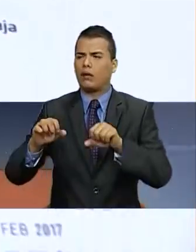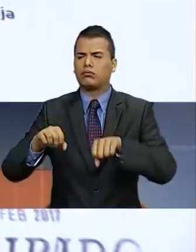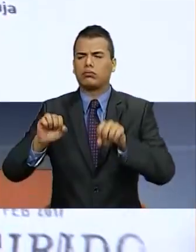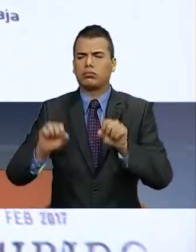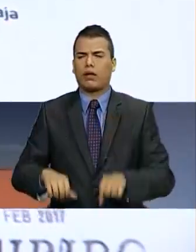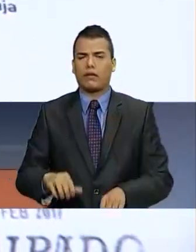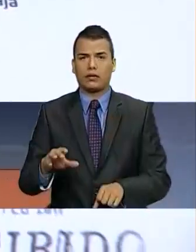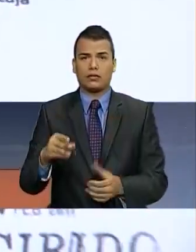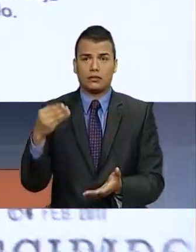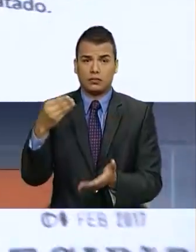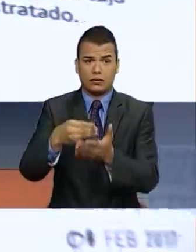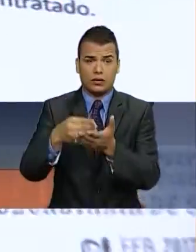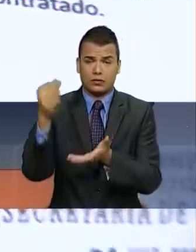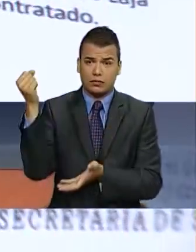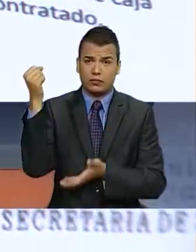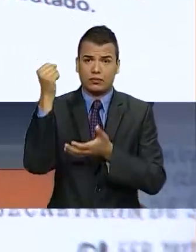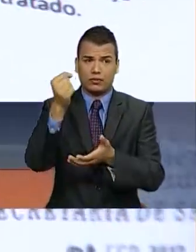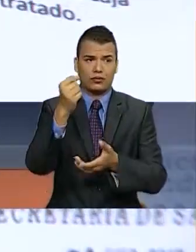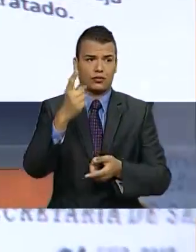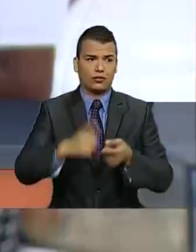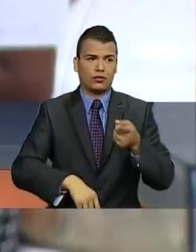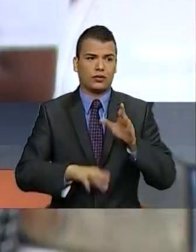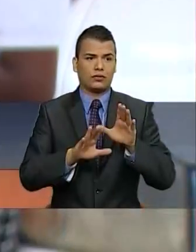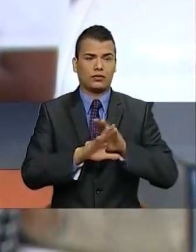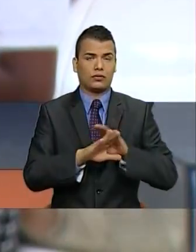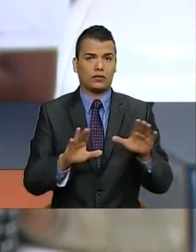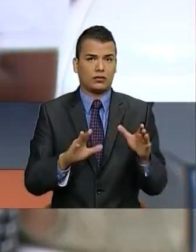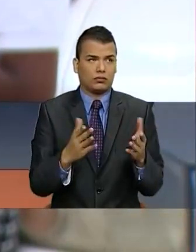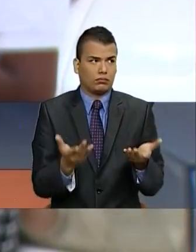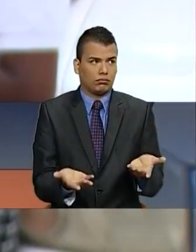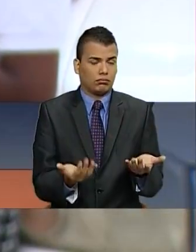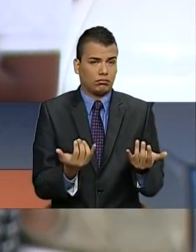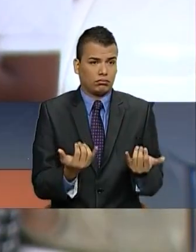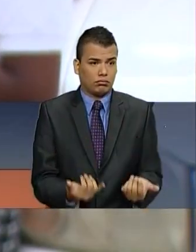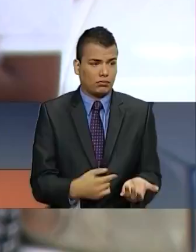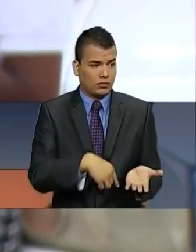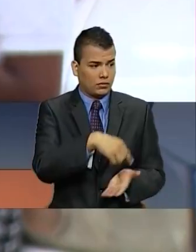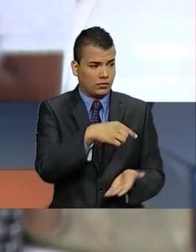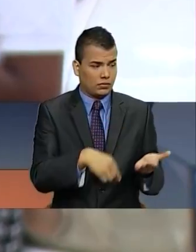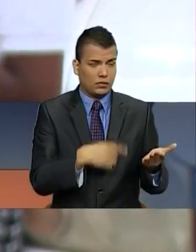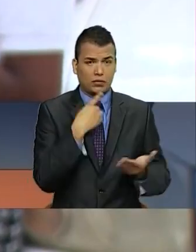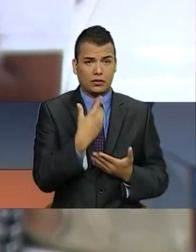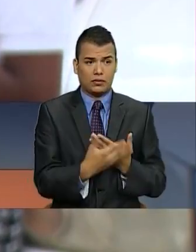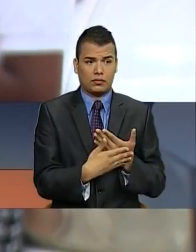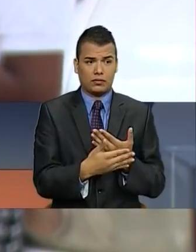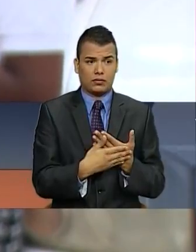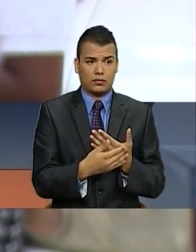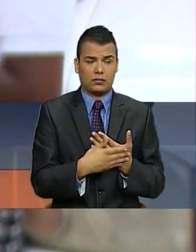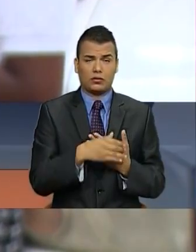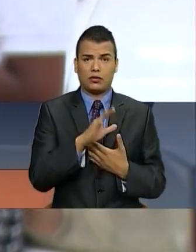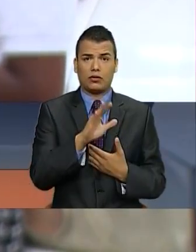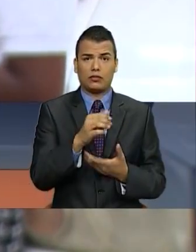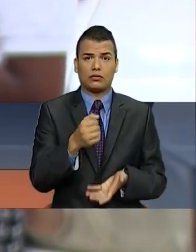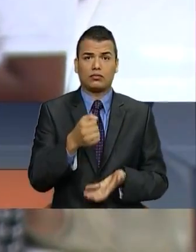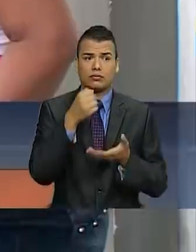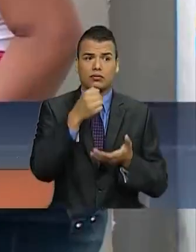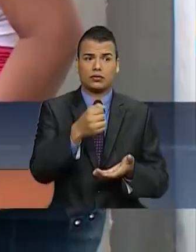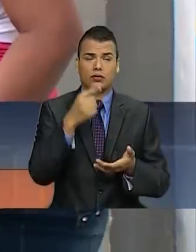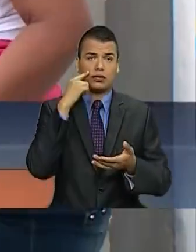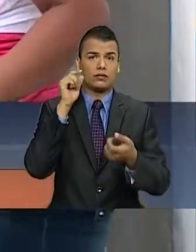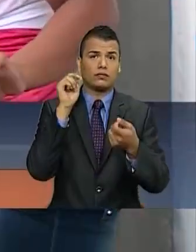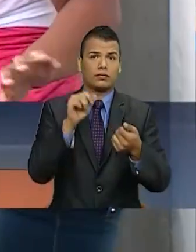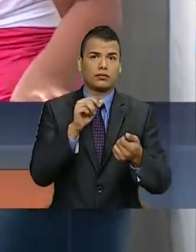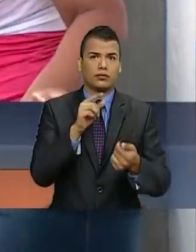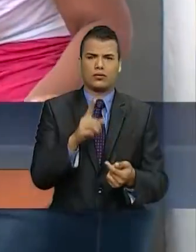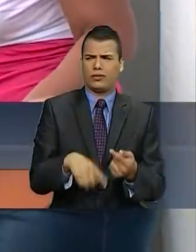el pago, el giro directo. Me dice la fundación que en ningún momento del contrato decía que el pago exclusivamente sería por giro directo.